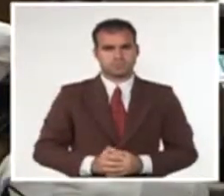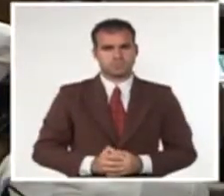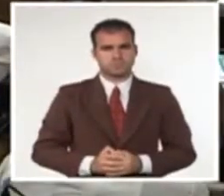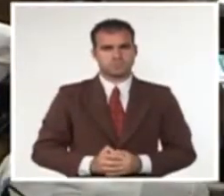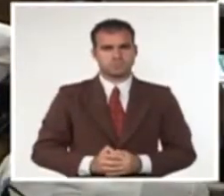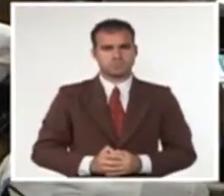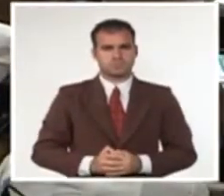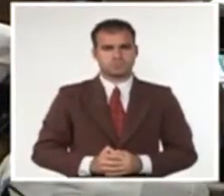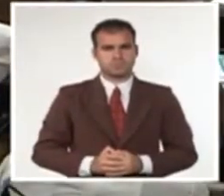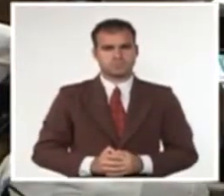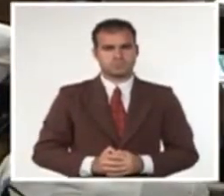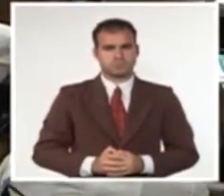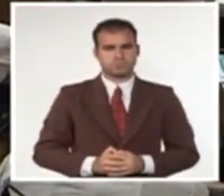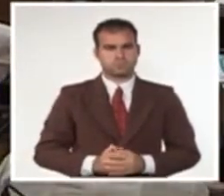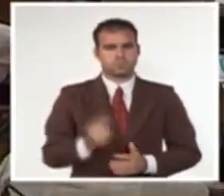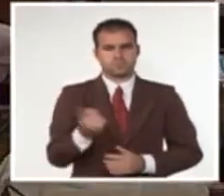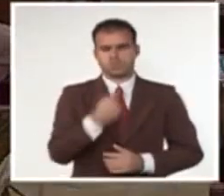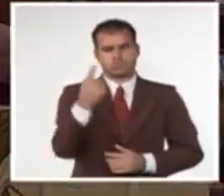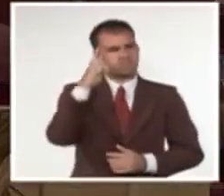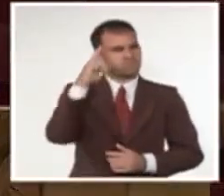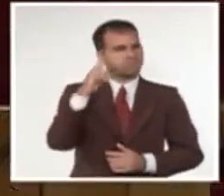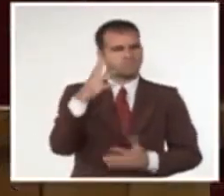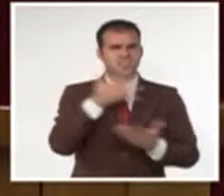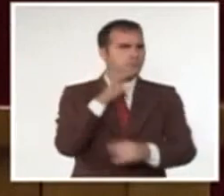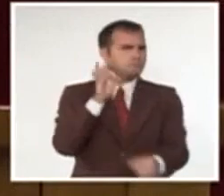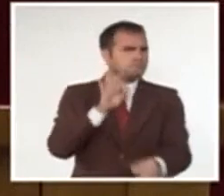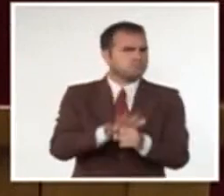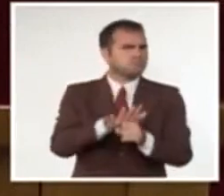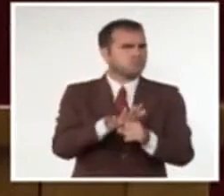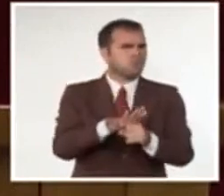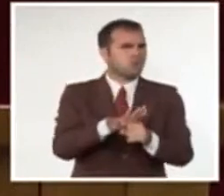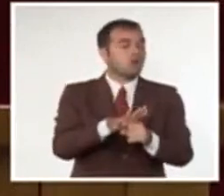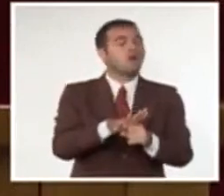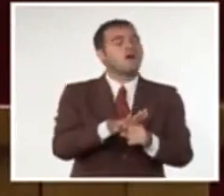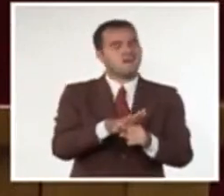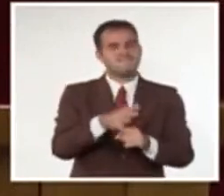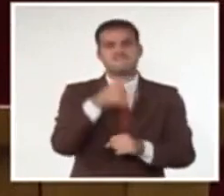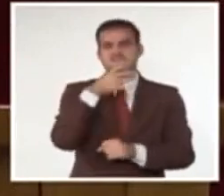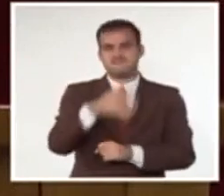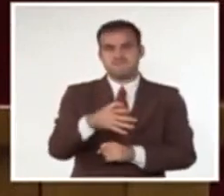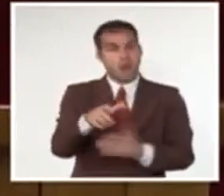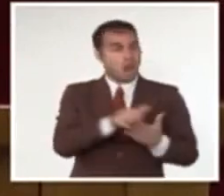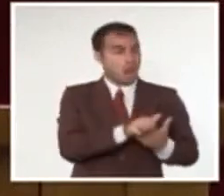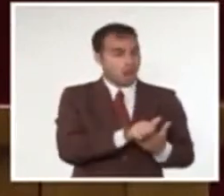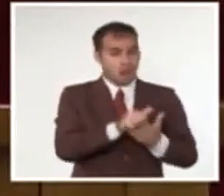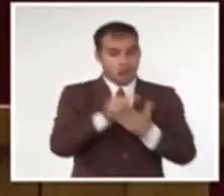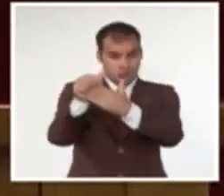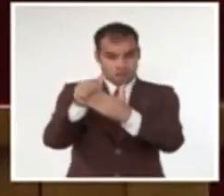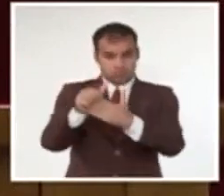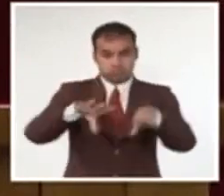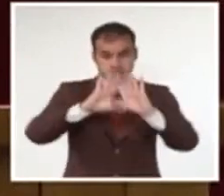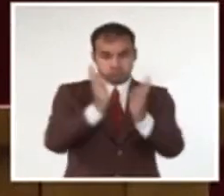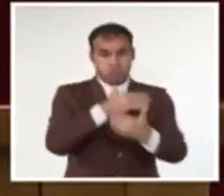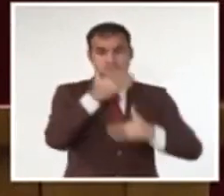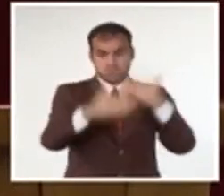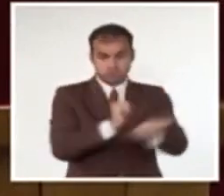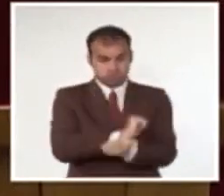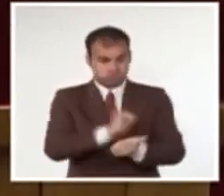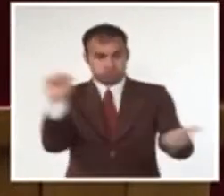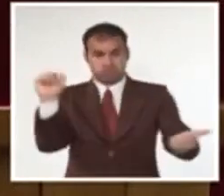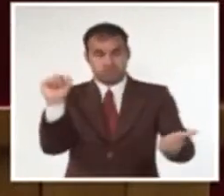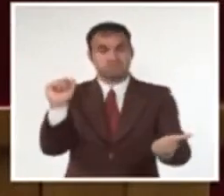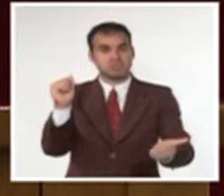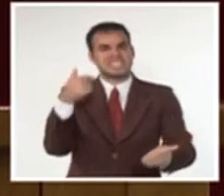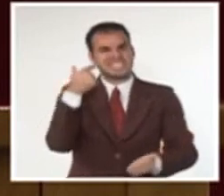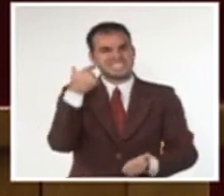En ese monumento, él puso la primera piedra como conductor y máximo líder del proceso de liberación y lo